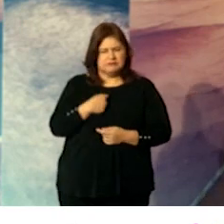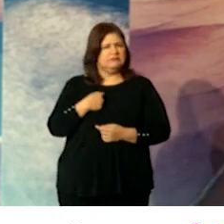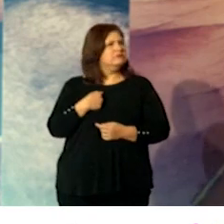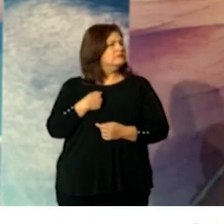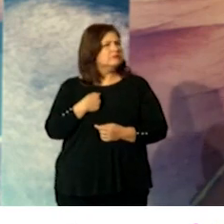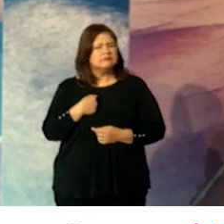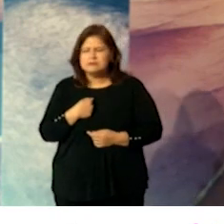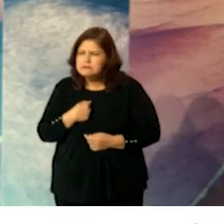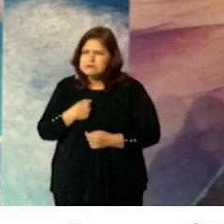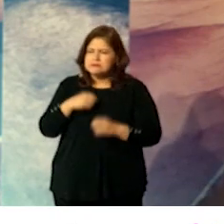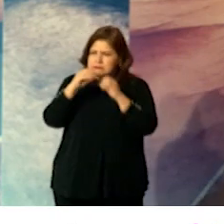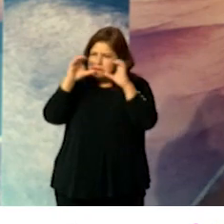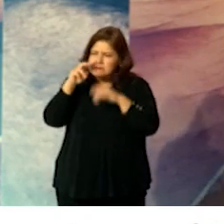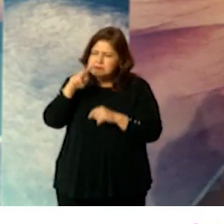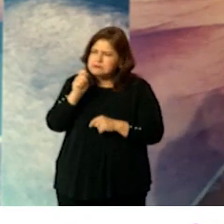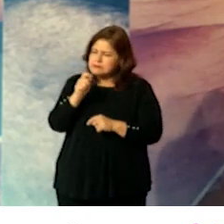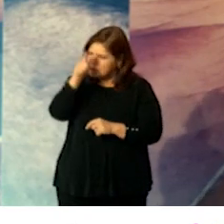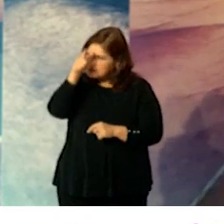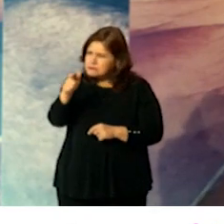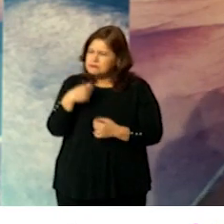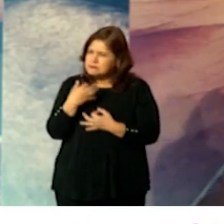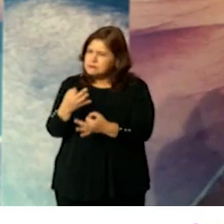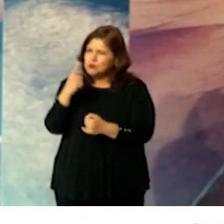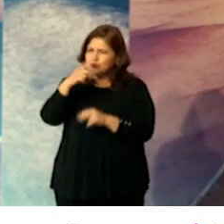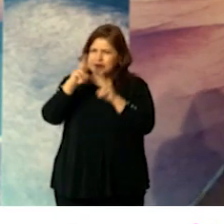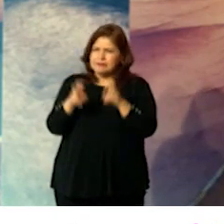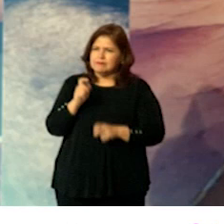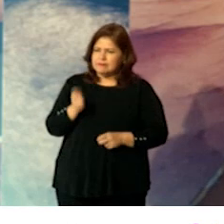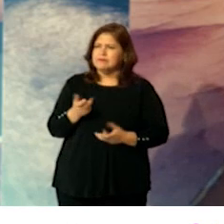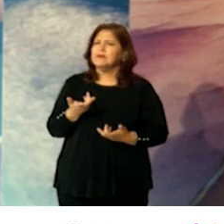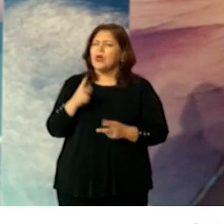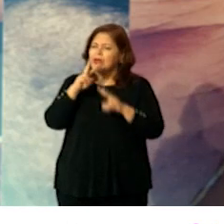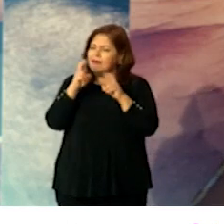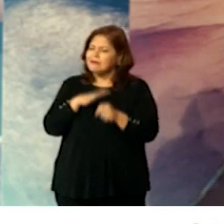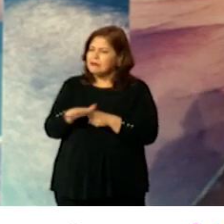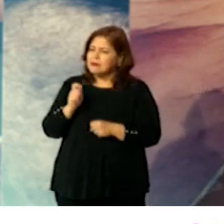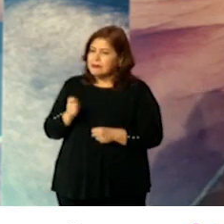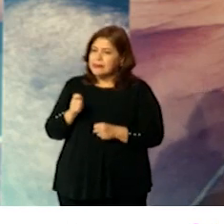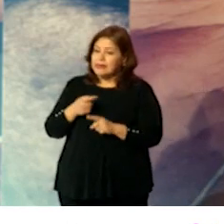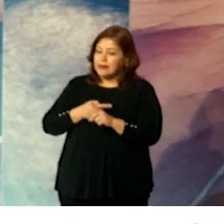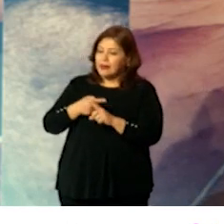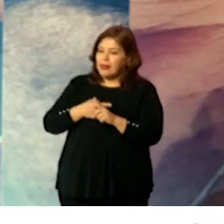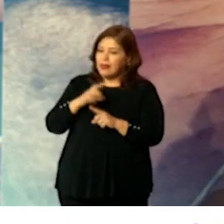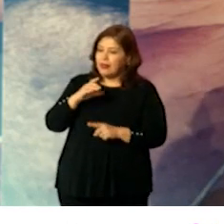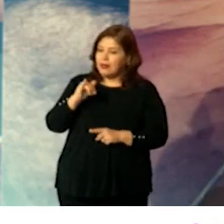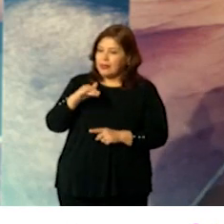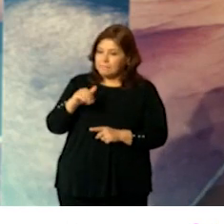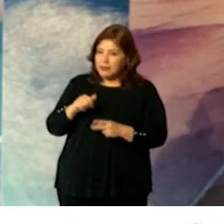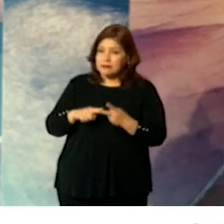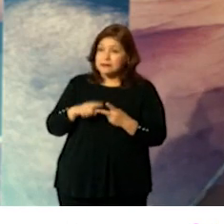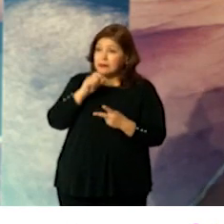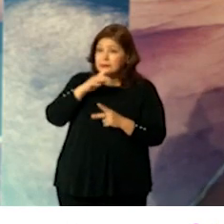otro tema, que era el tema precisamente climático y